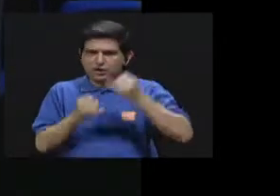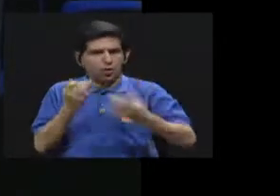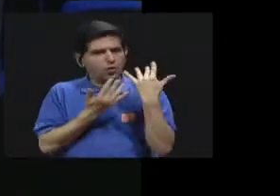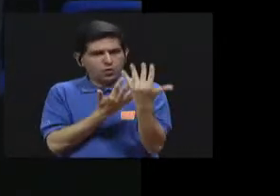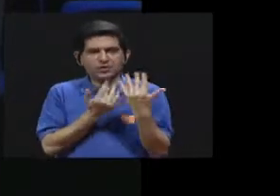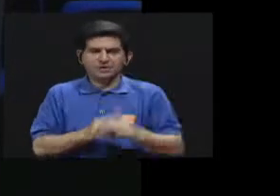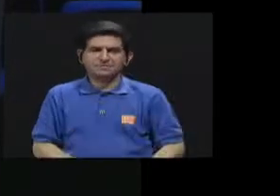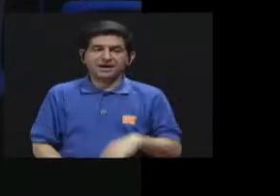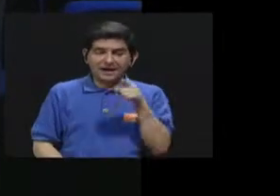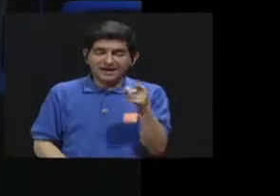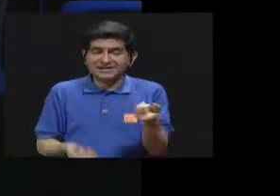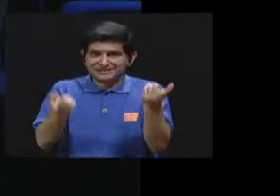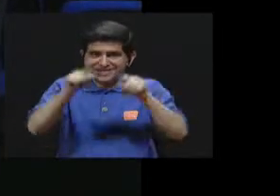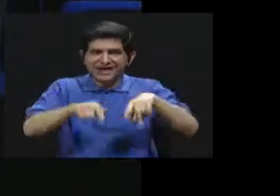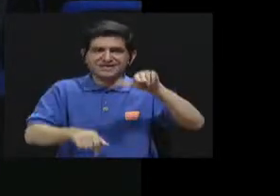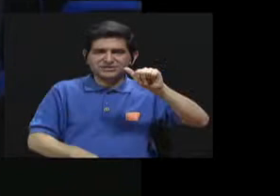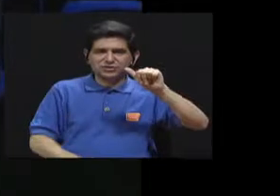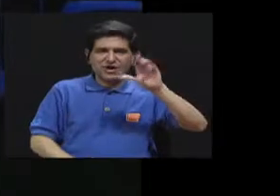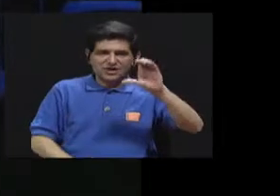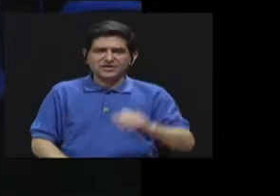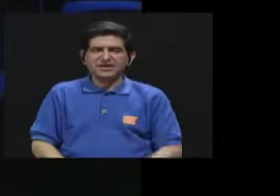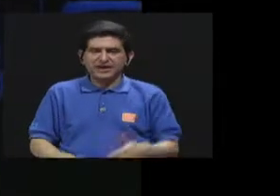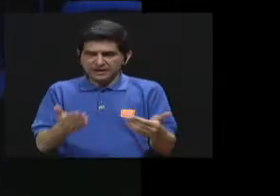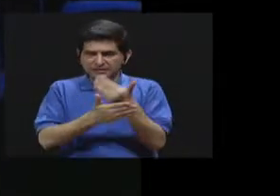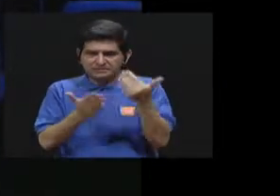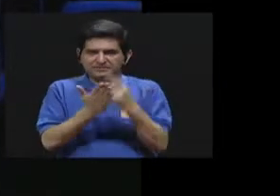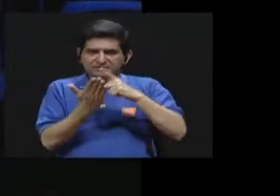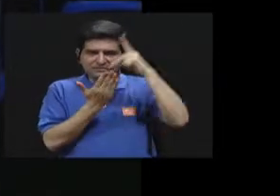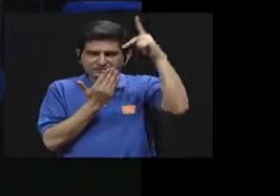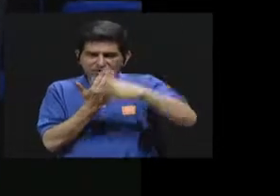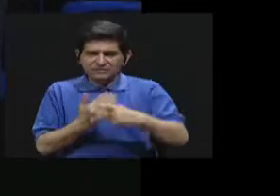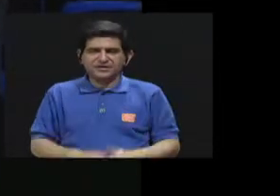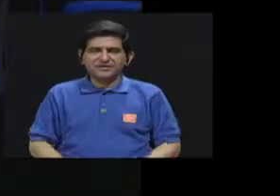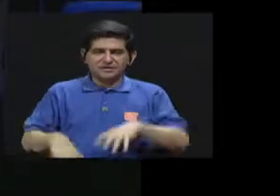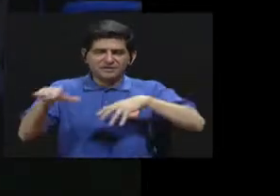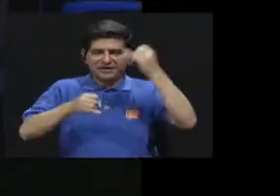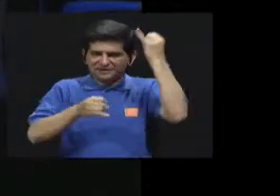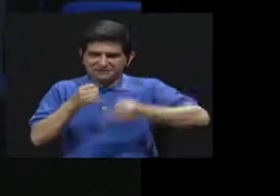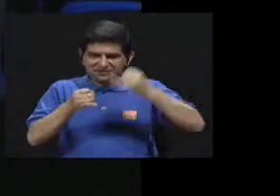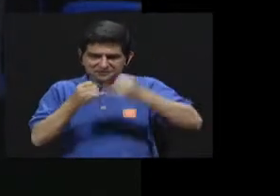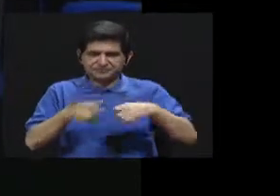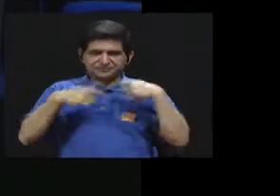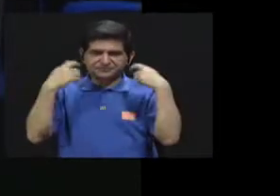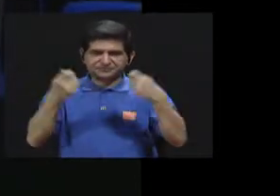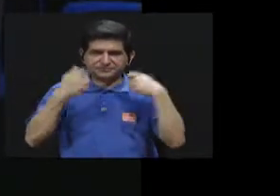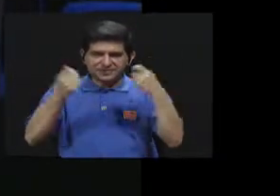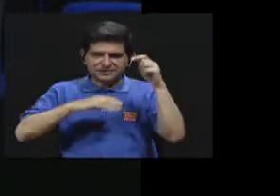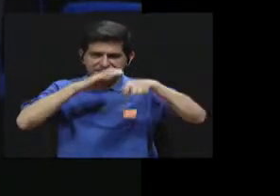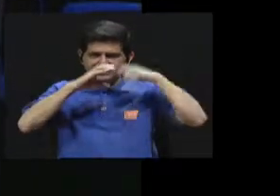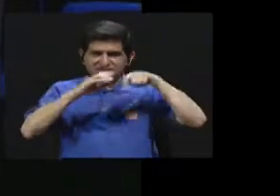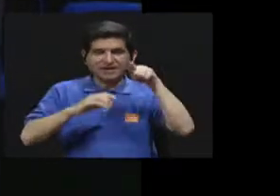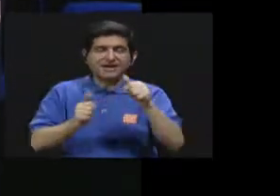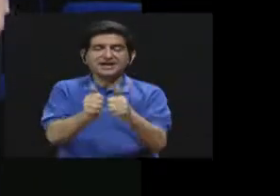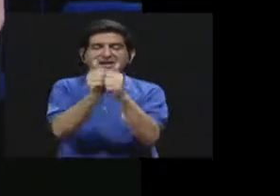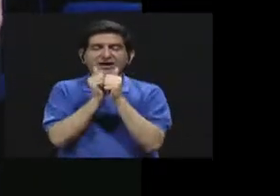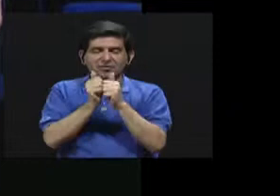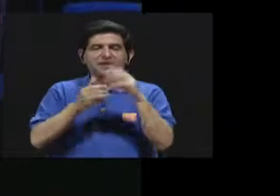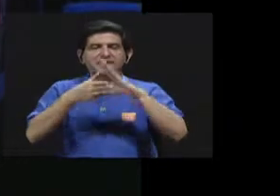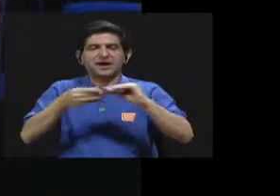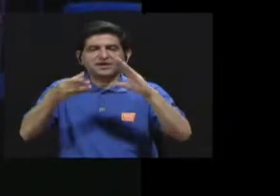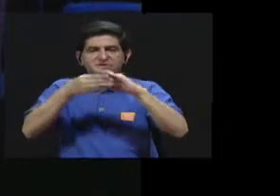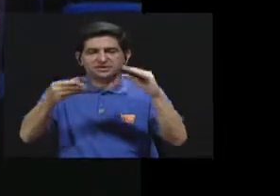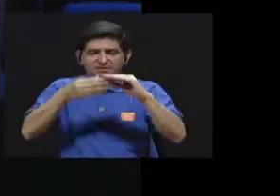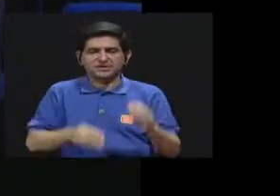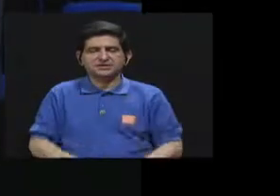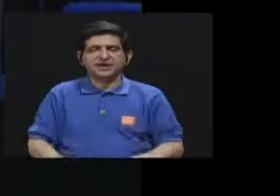vez que estoy en el programa, espero que no sea la última. Bueno, les cuento, Adriana en este caso va a ser una innovación del